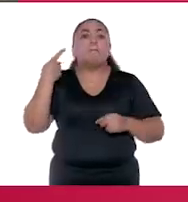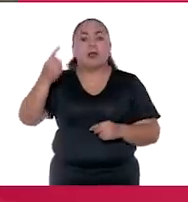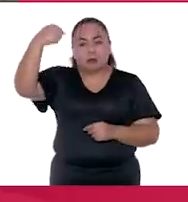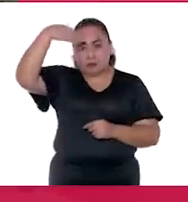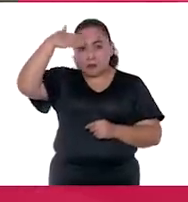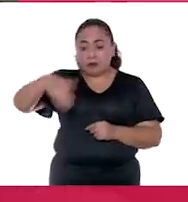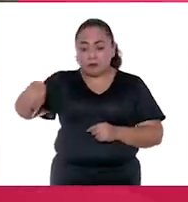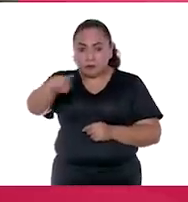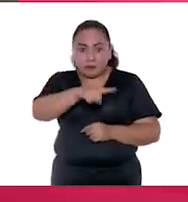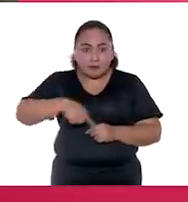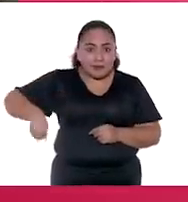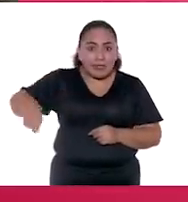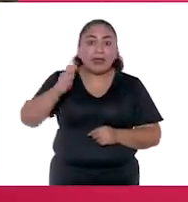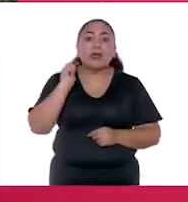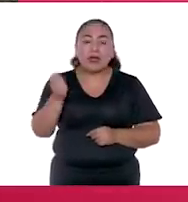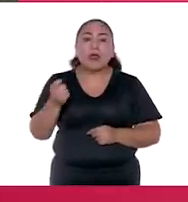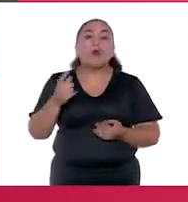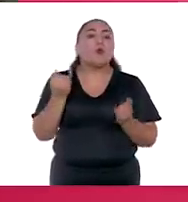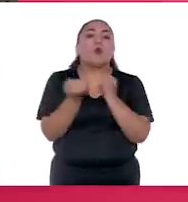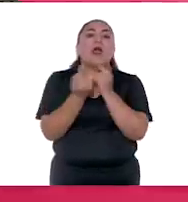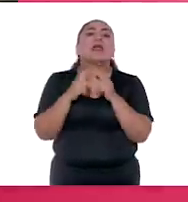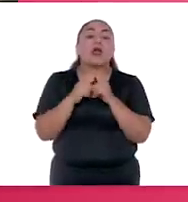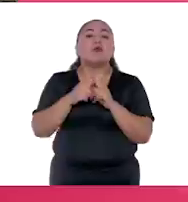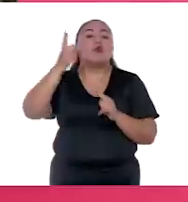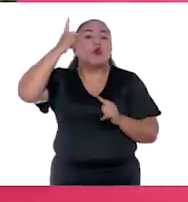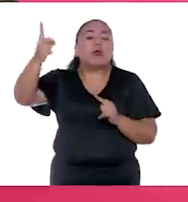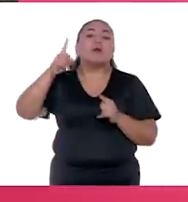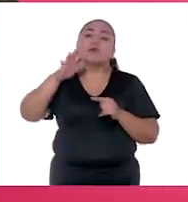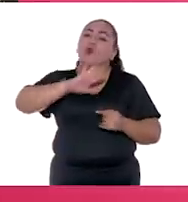la humanidad es dueña también